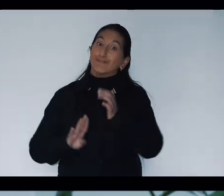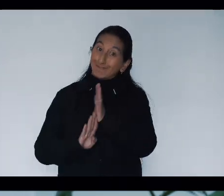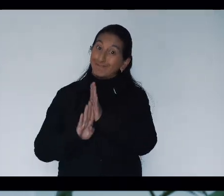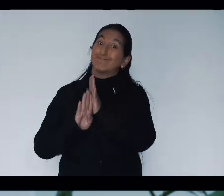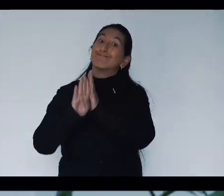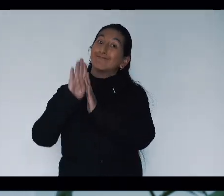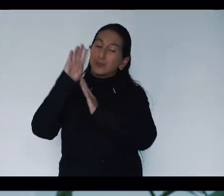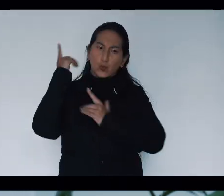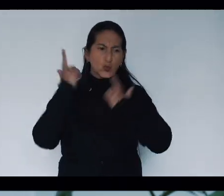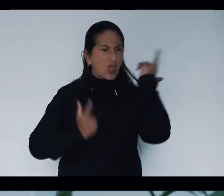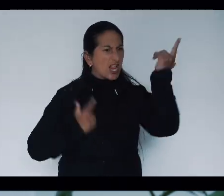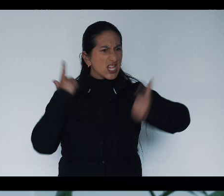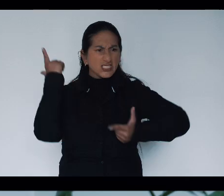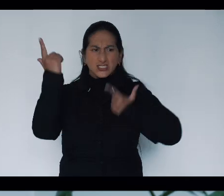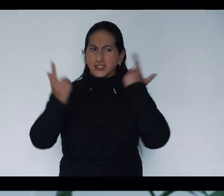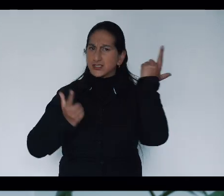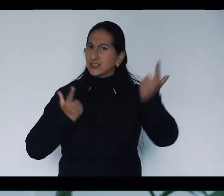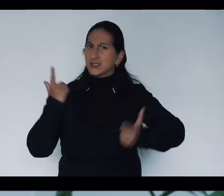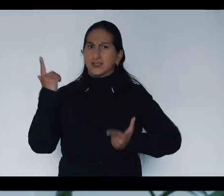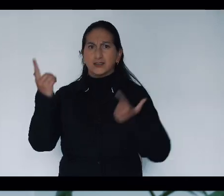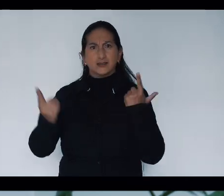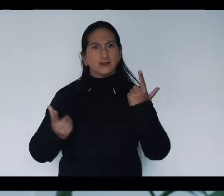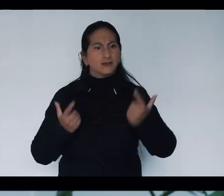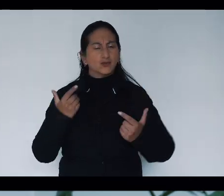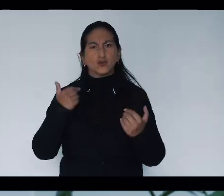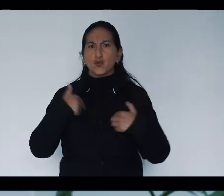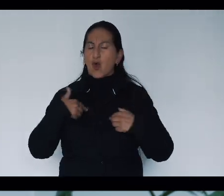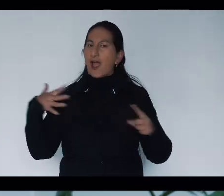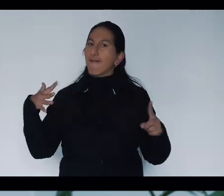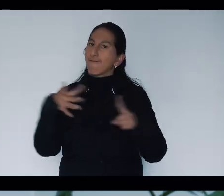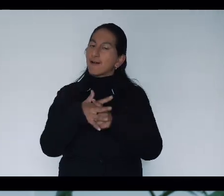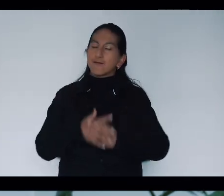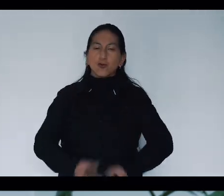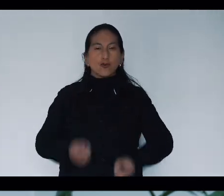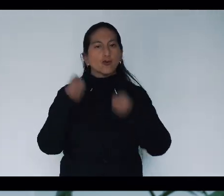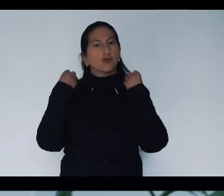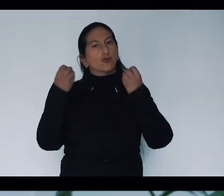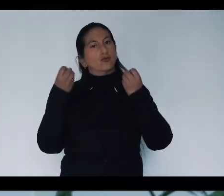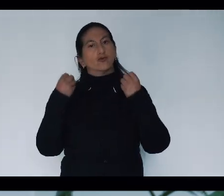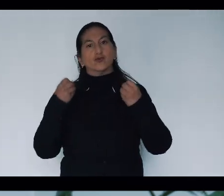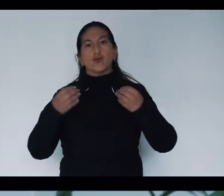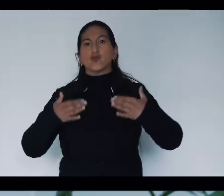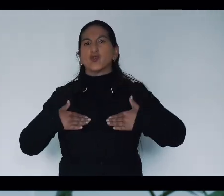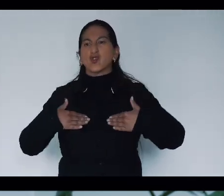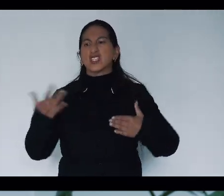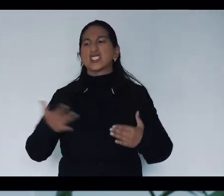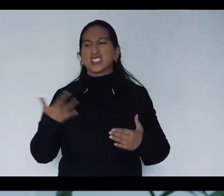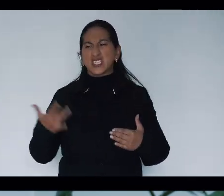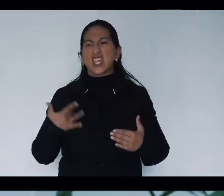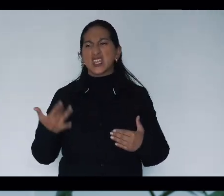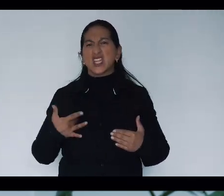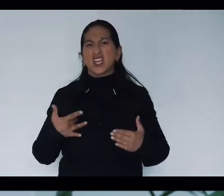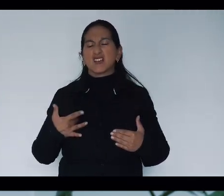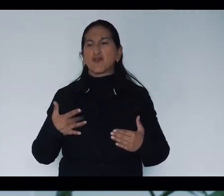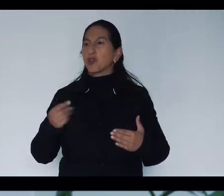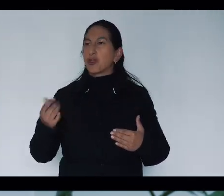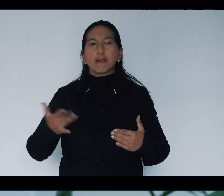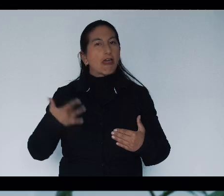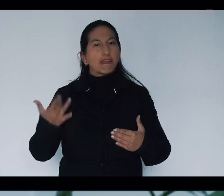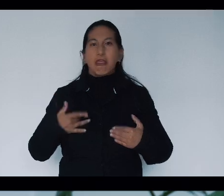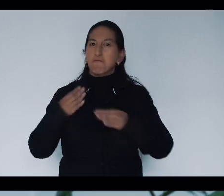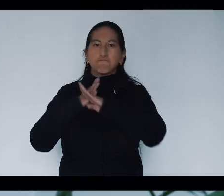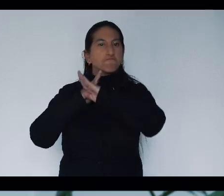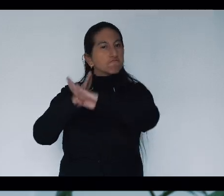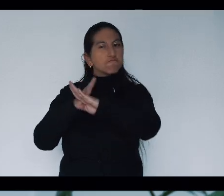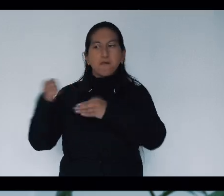que me afectó muchísimo, puesto que yo me sentía desprotegida, me sentía totalmente